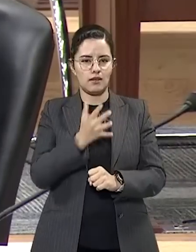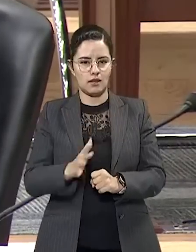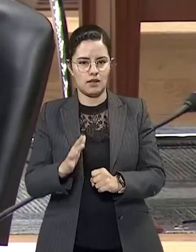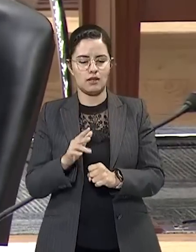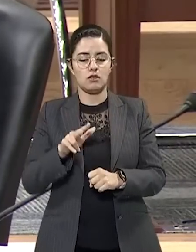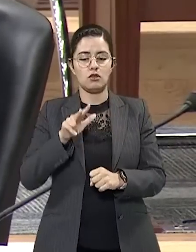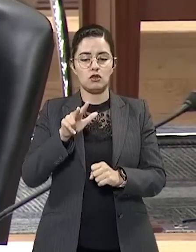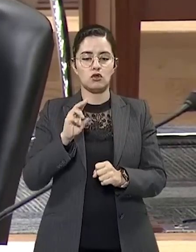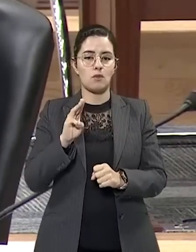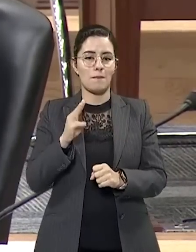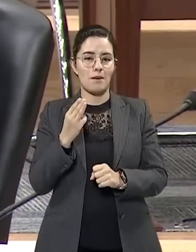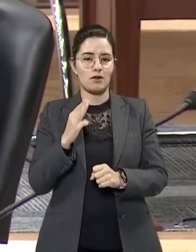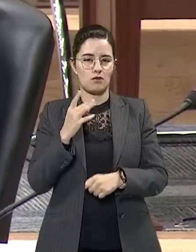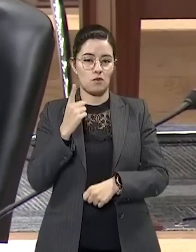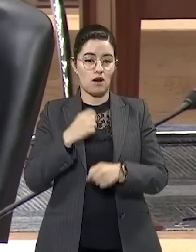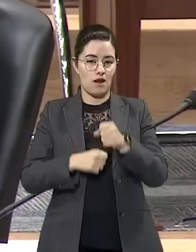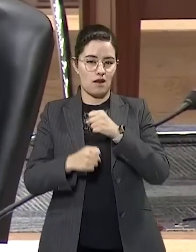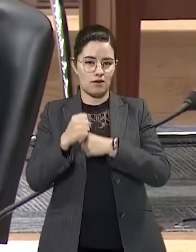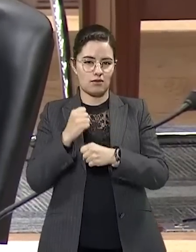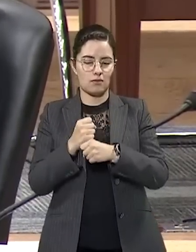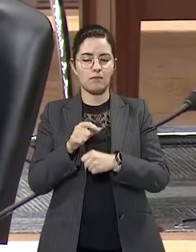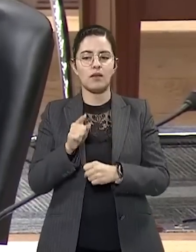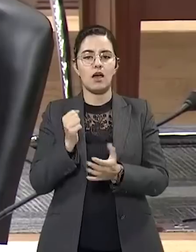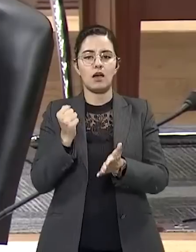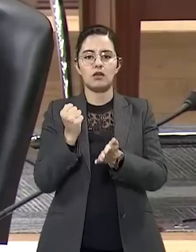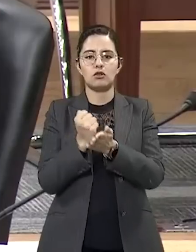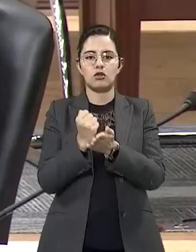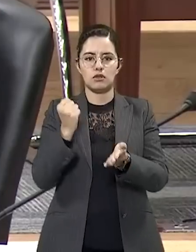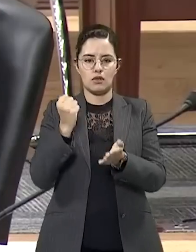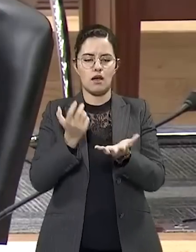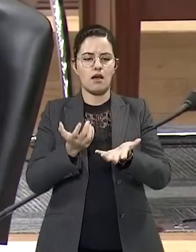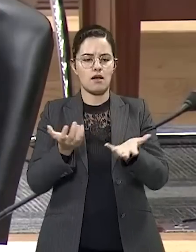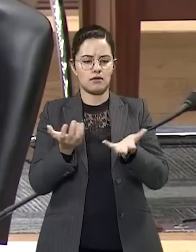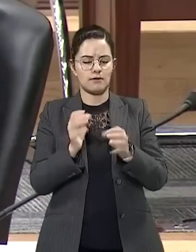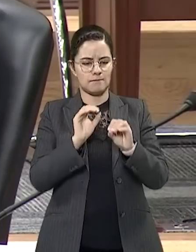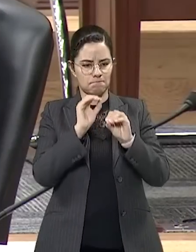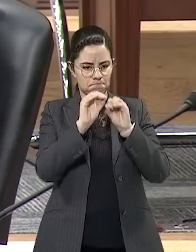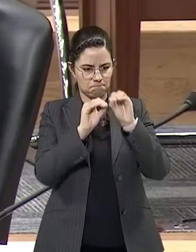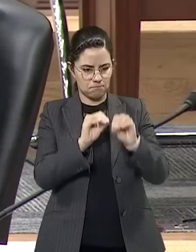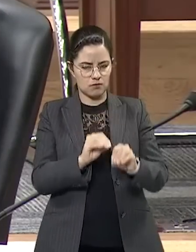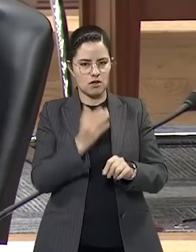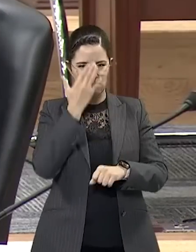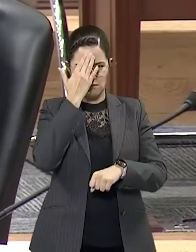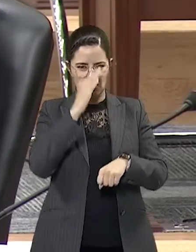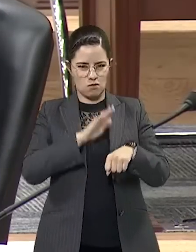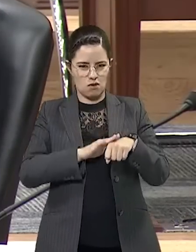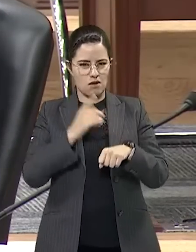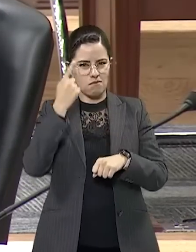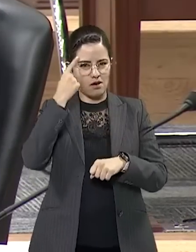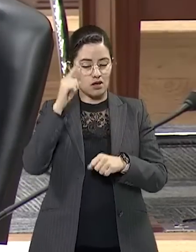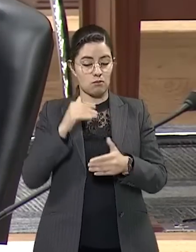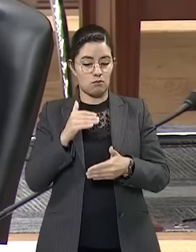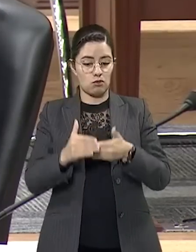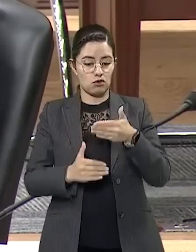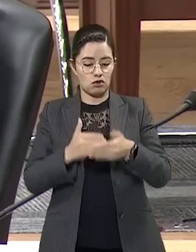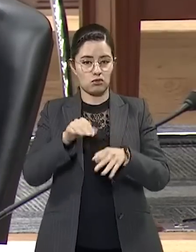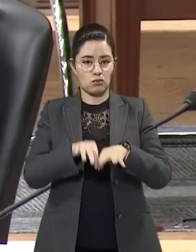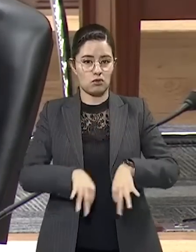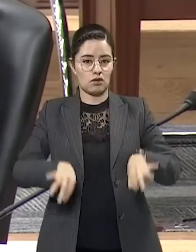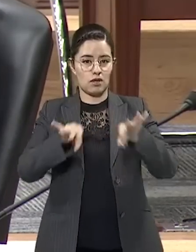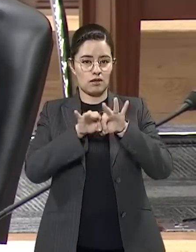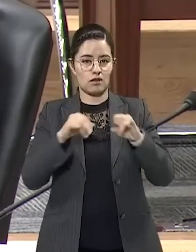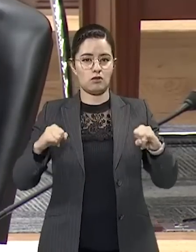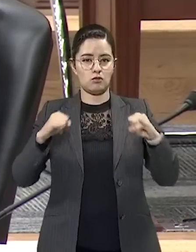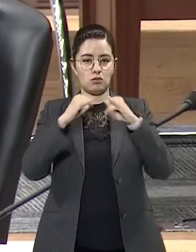del año pasado que autorizó la elaboración de esta memoria para documentar los procesos relevantes de la labor institucional